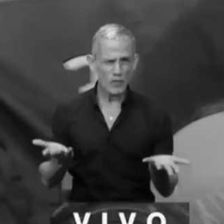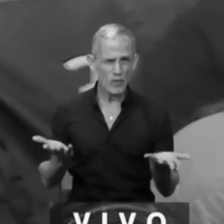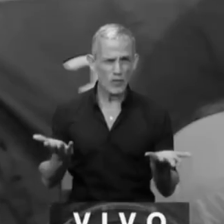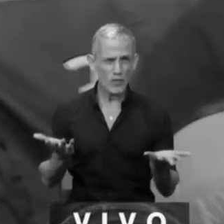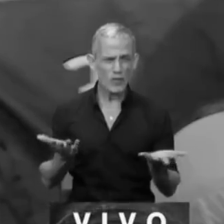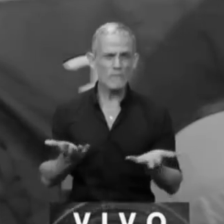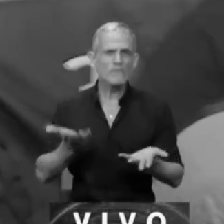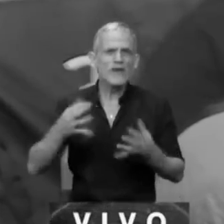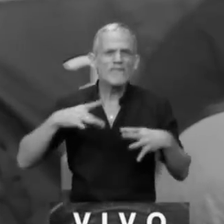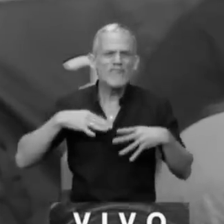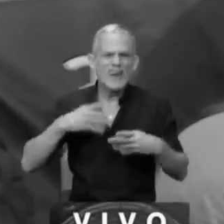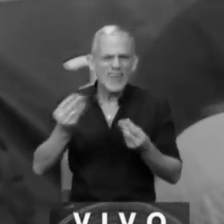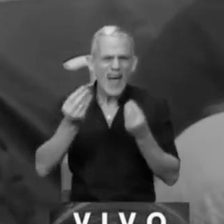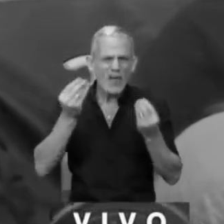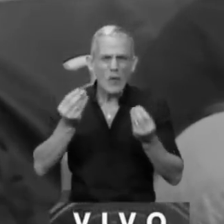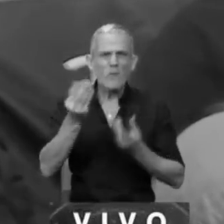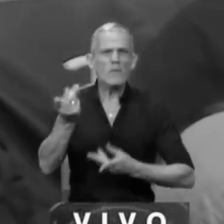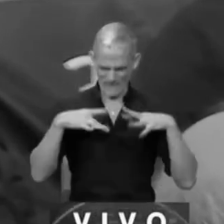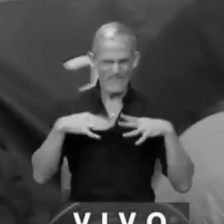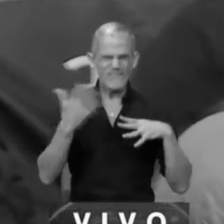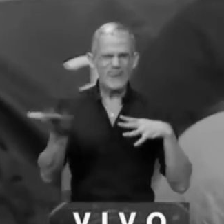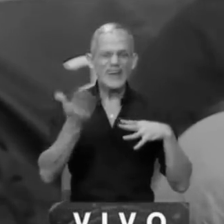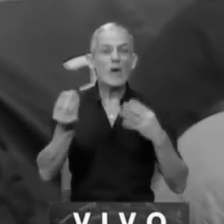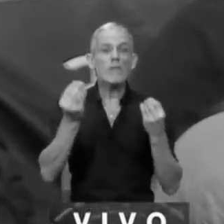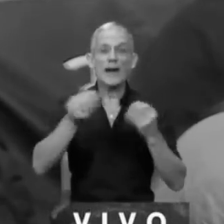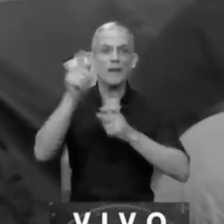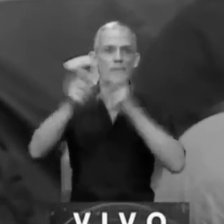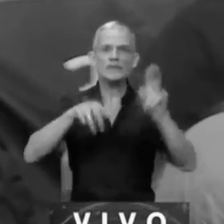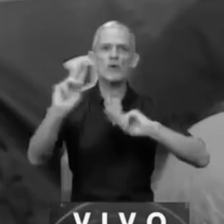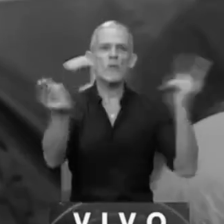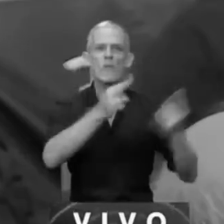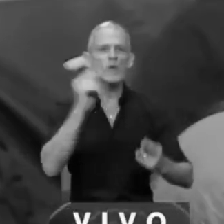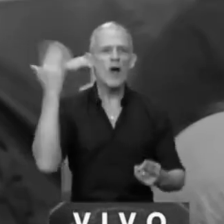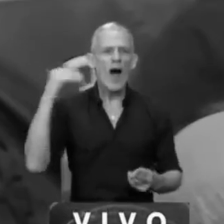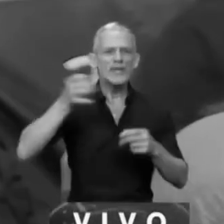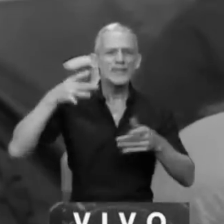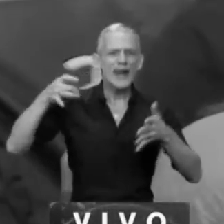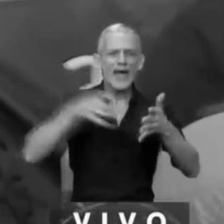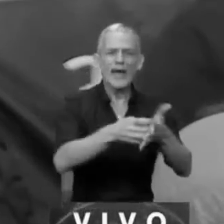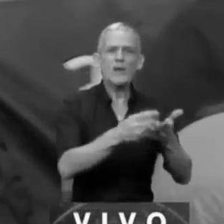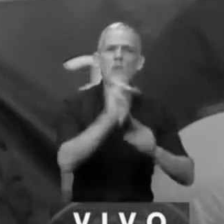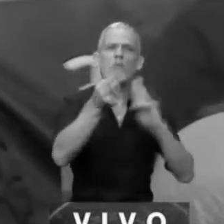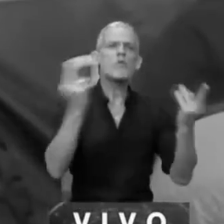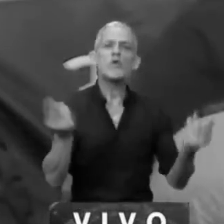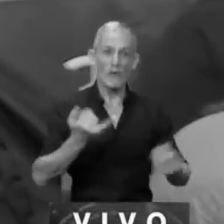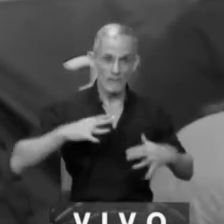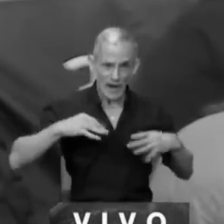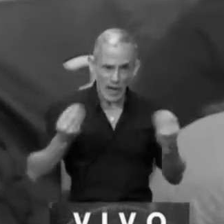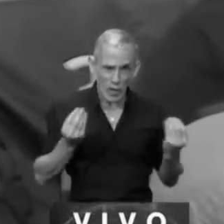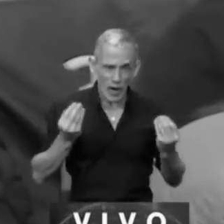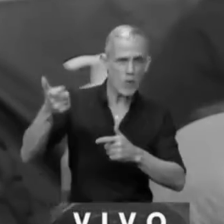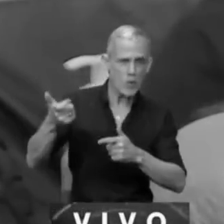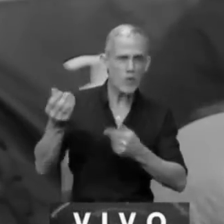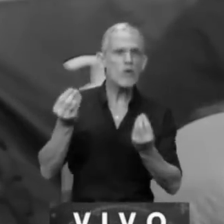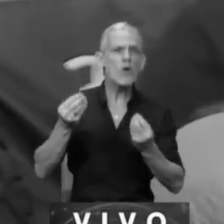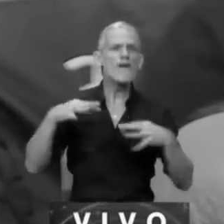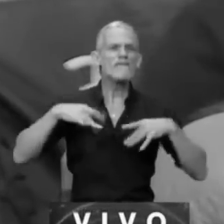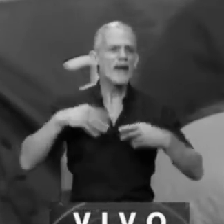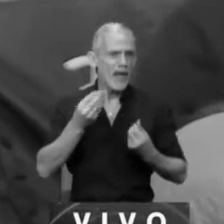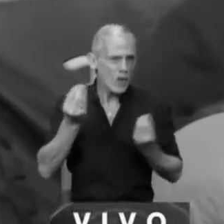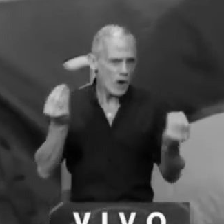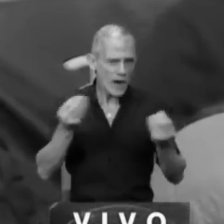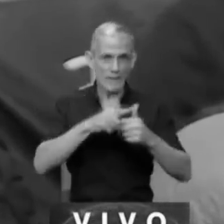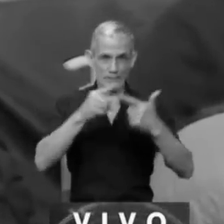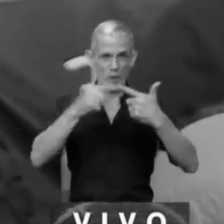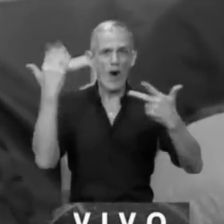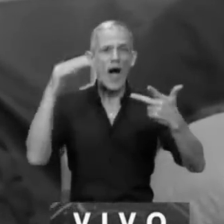presidente, ¿alguien me puede decir dónde está el feriado para las víctimas de la masacre de Once? ¿O cuando mataron al fiscal Nisman? ¿O, digamos, cuando